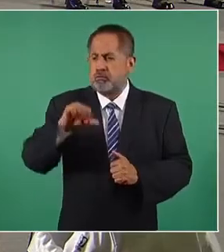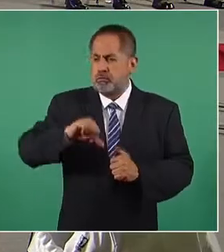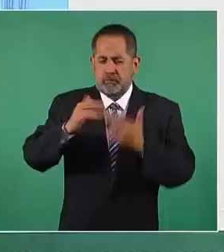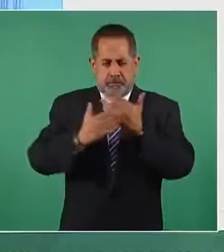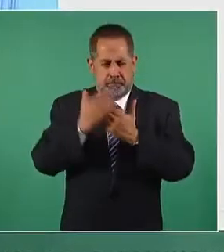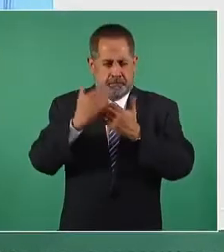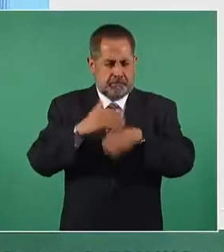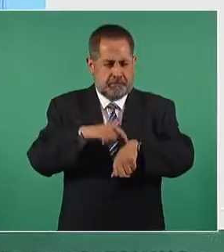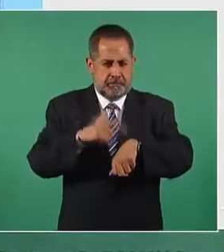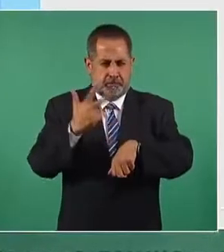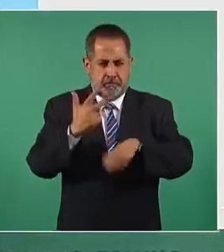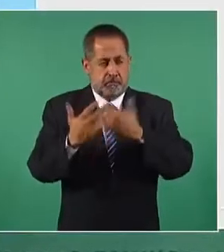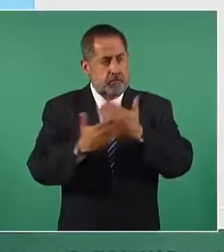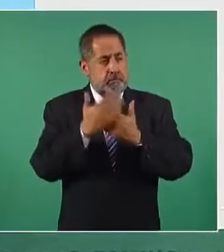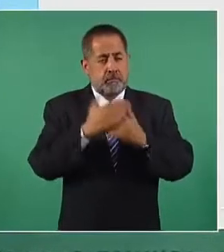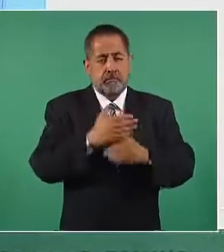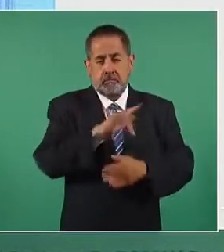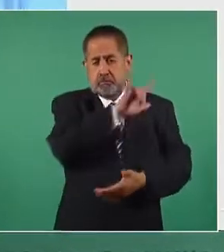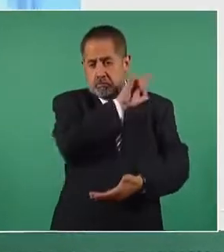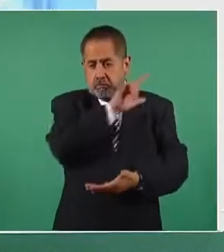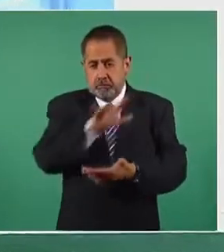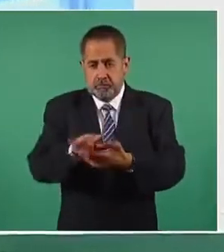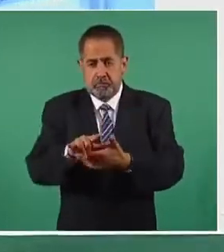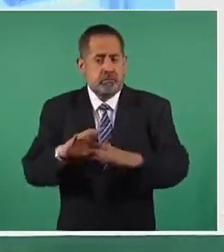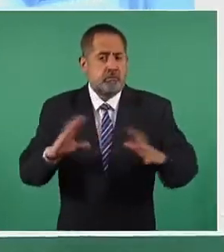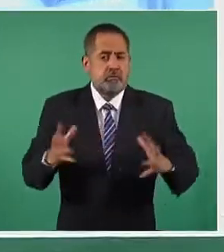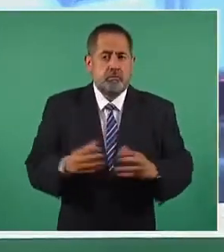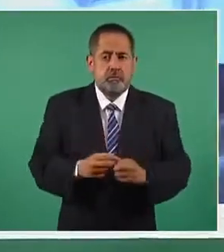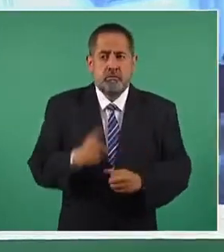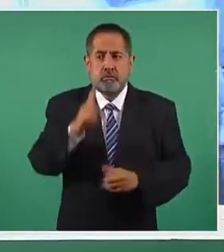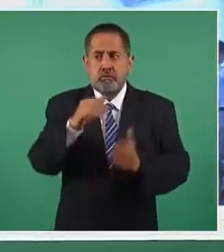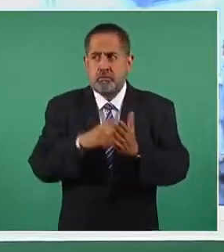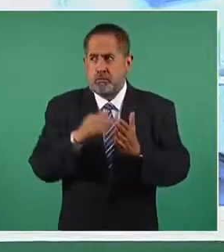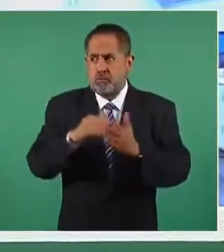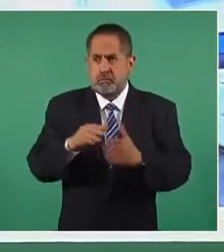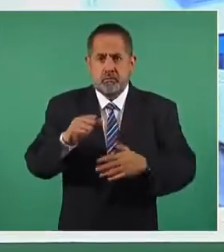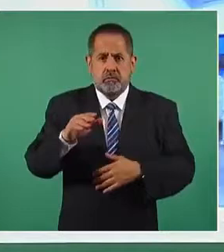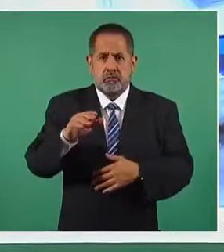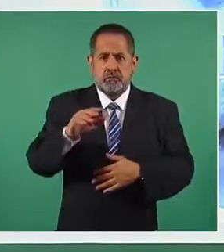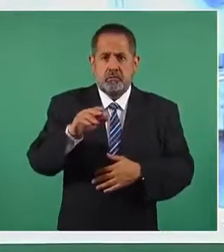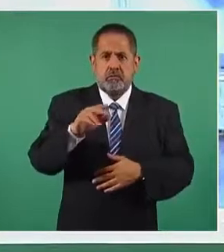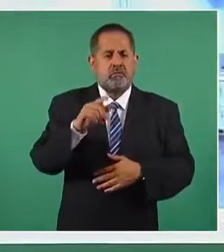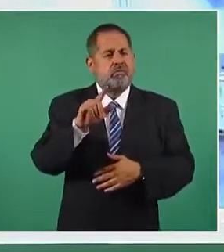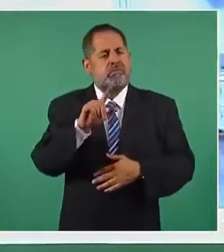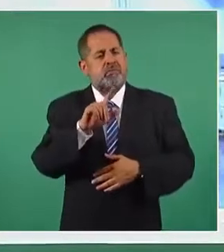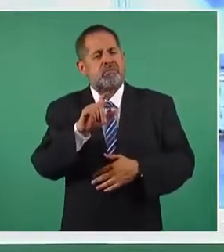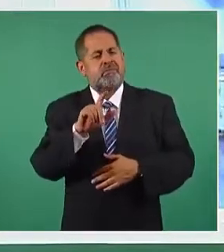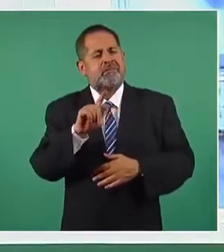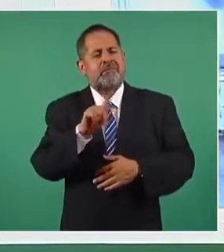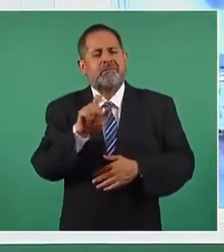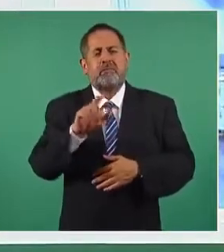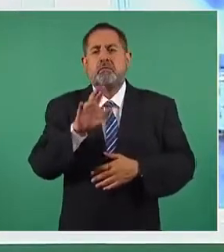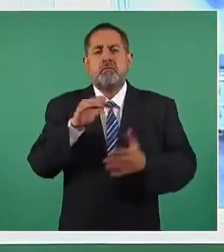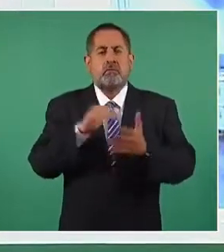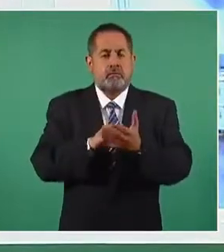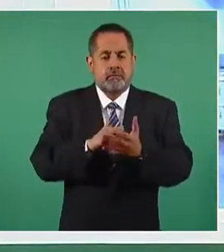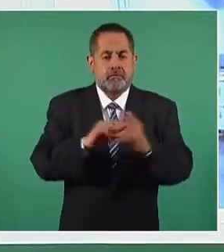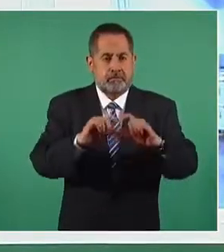vamos a recibir este número que son 1.750.000 dosis de Moderna. La segunda dosis va a llegar en un